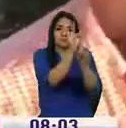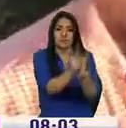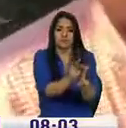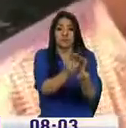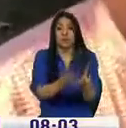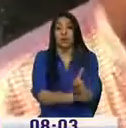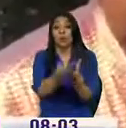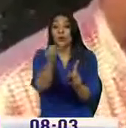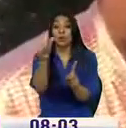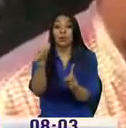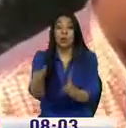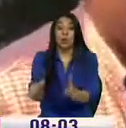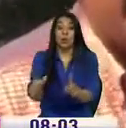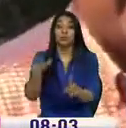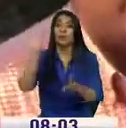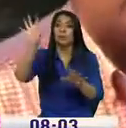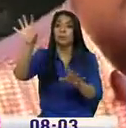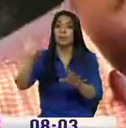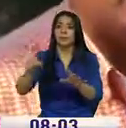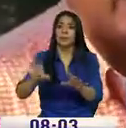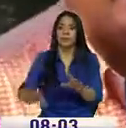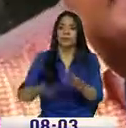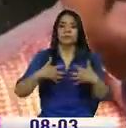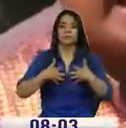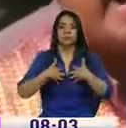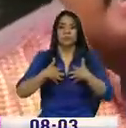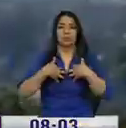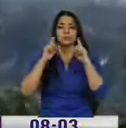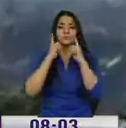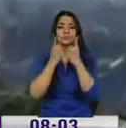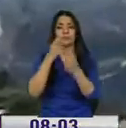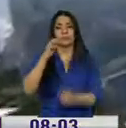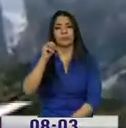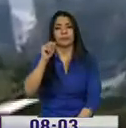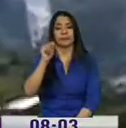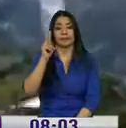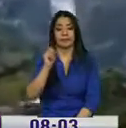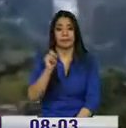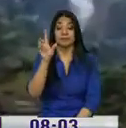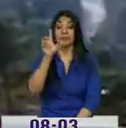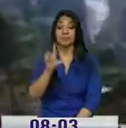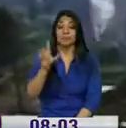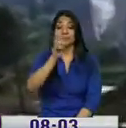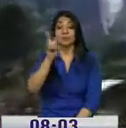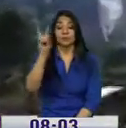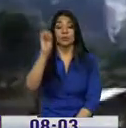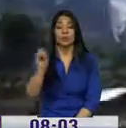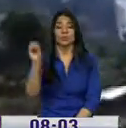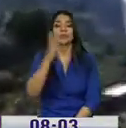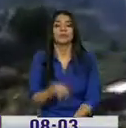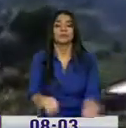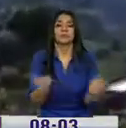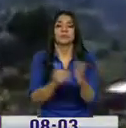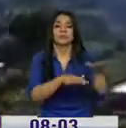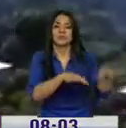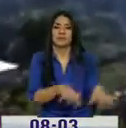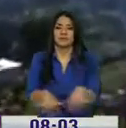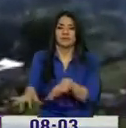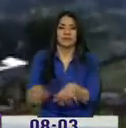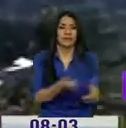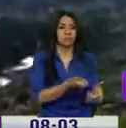recuperando sus exhibidores en el ecozoológico San Martín. Este lunes 22 de octubre se reanudaron las labores para apagar